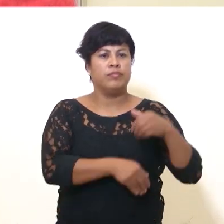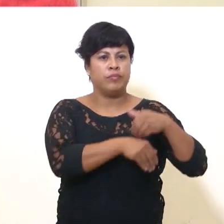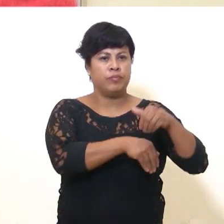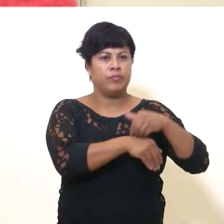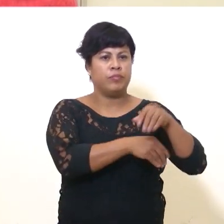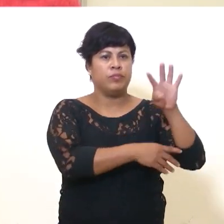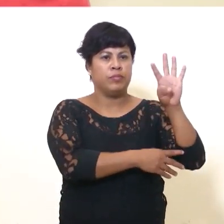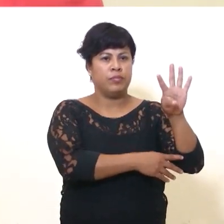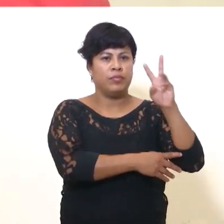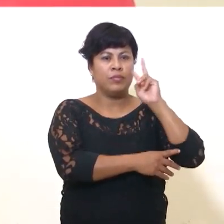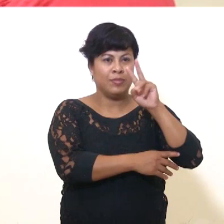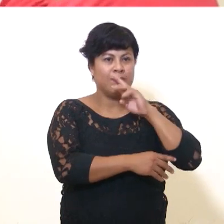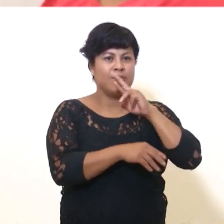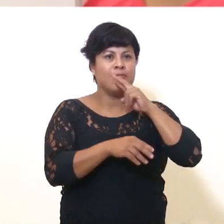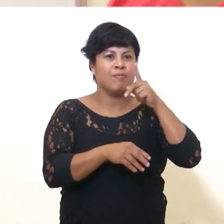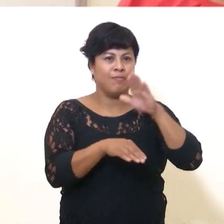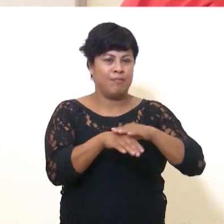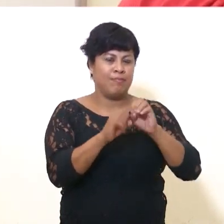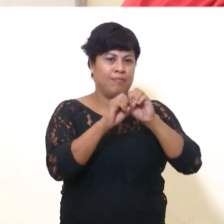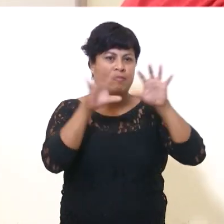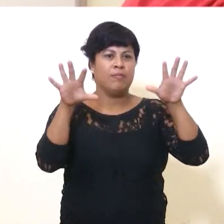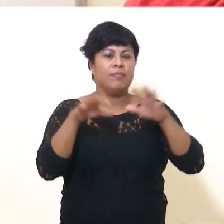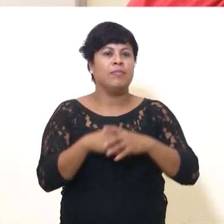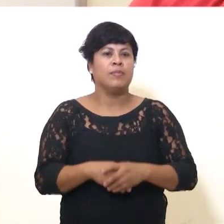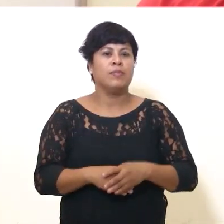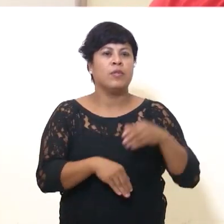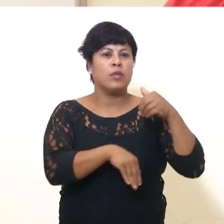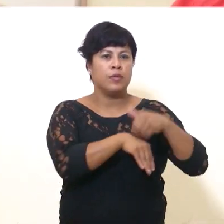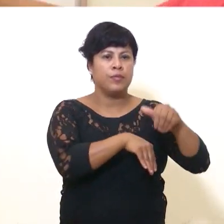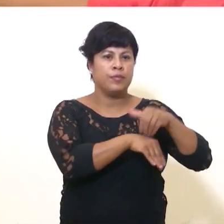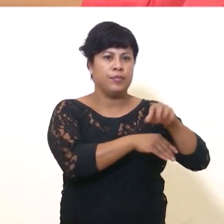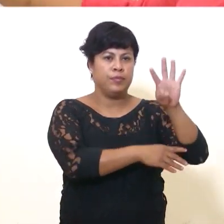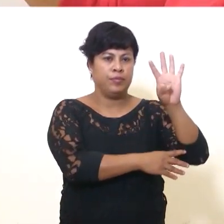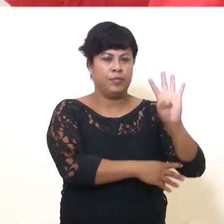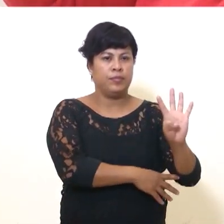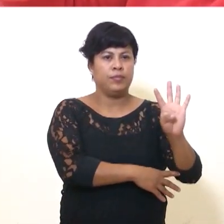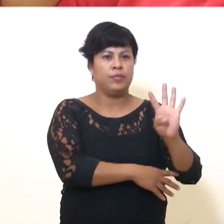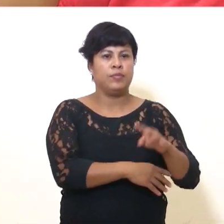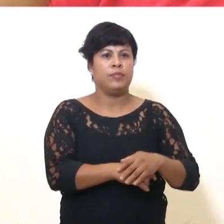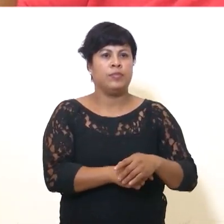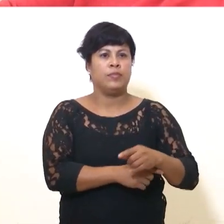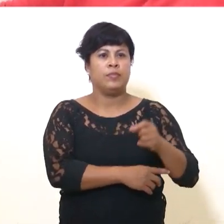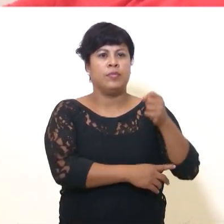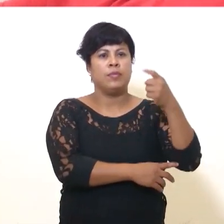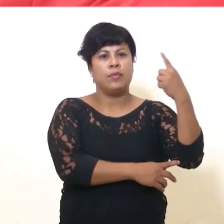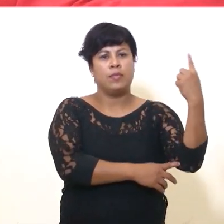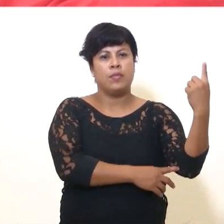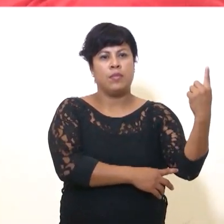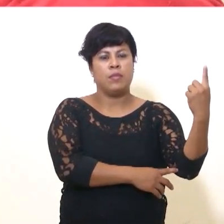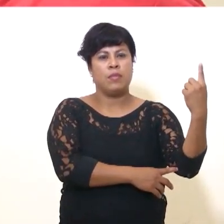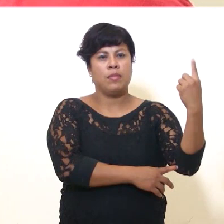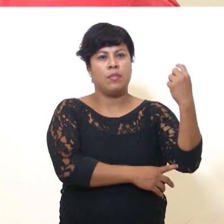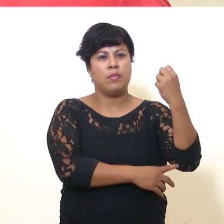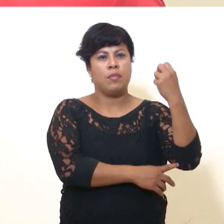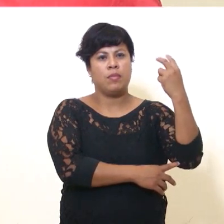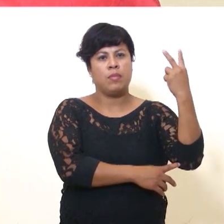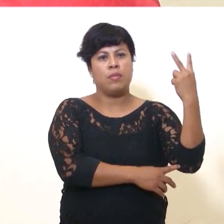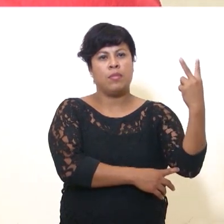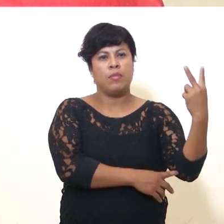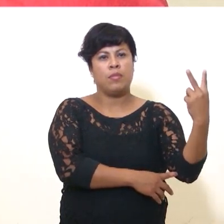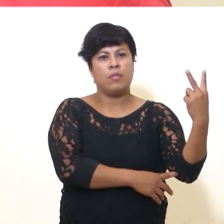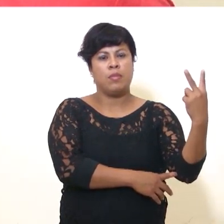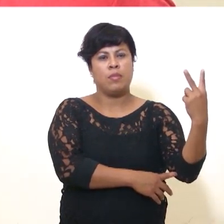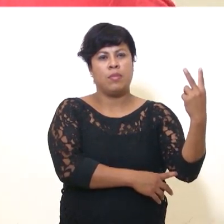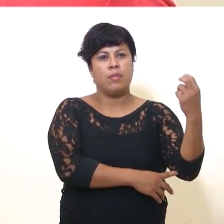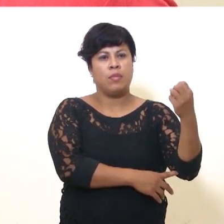4. ¿Ahora se ve un poquito mejor? ¿Sí? Este es el número 4. Y mis deditos dicen